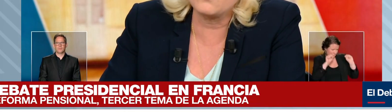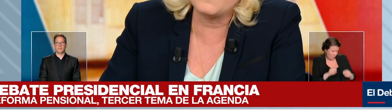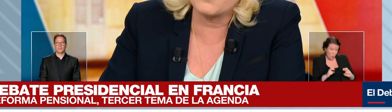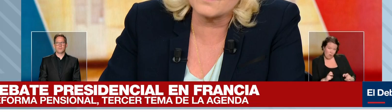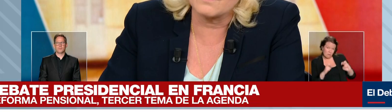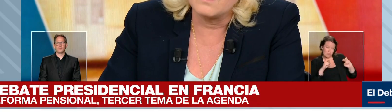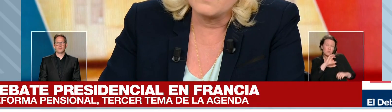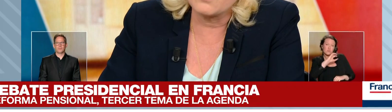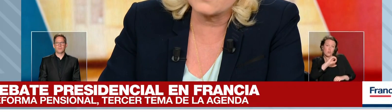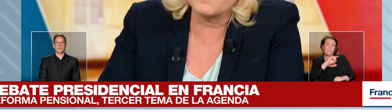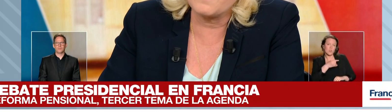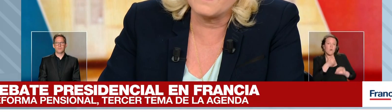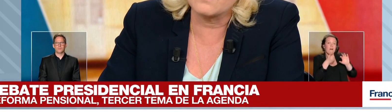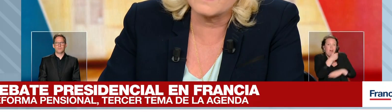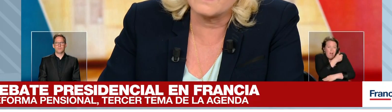0,1%. En cambio,